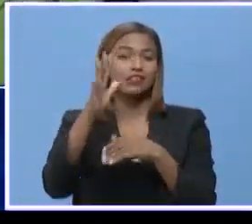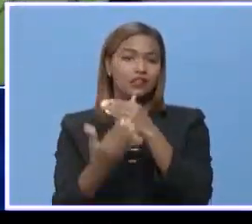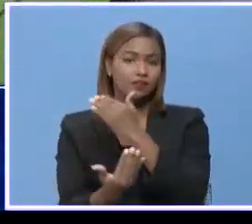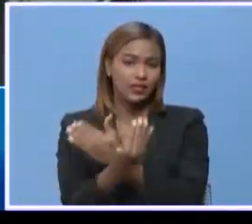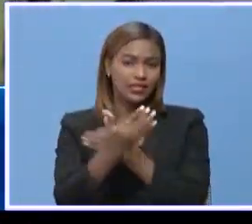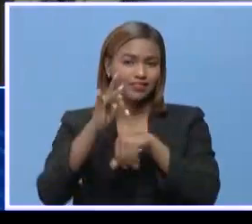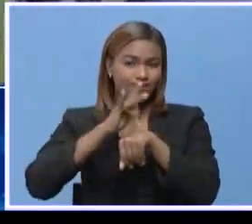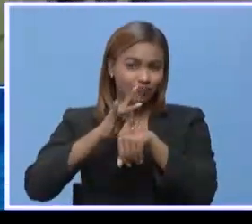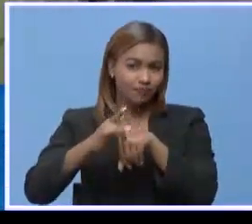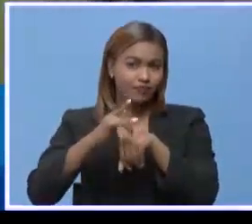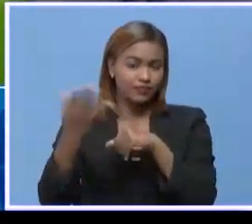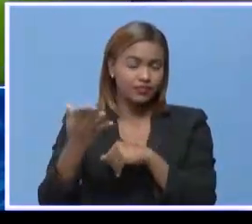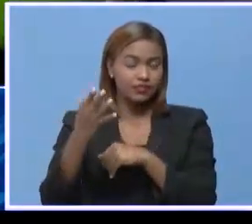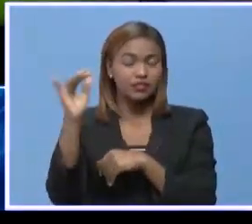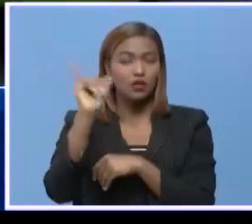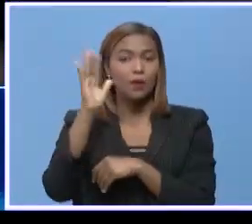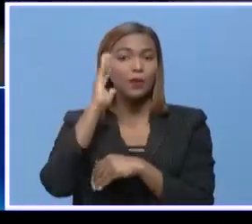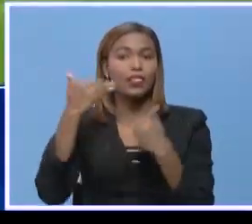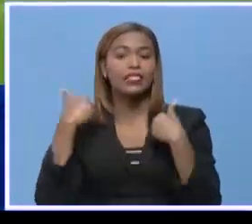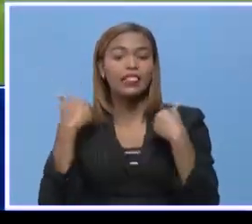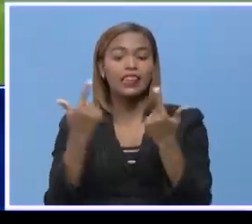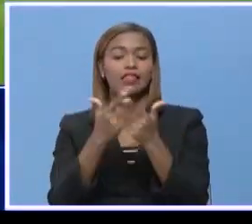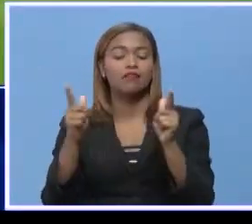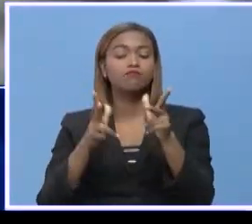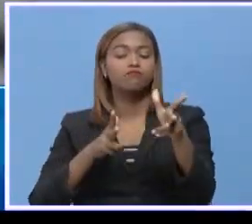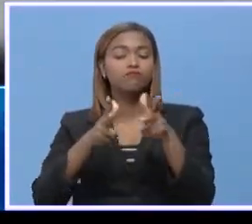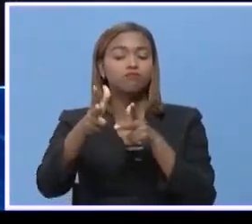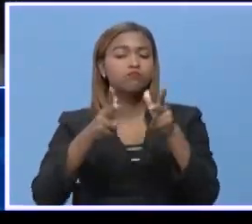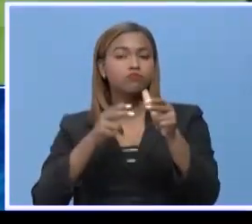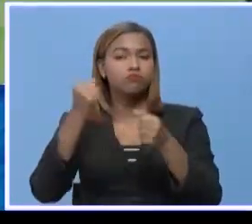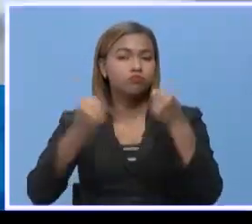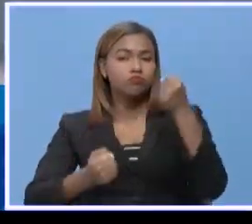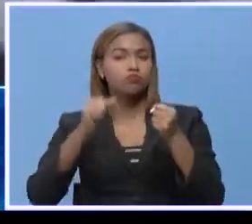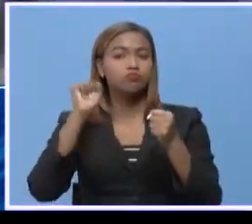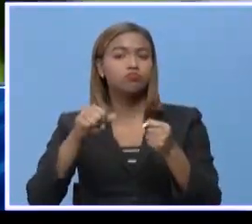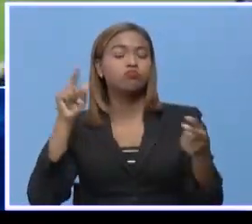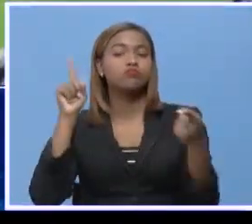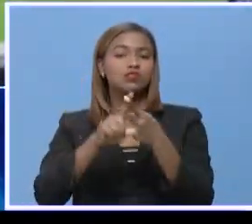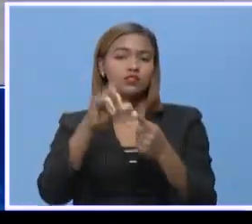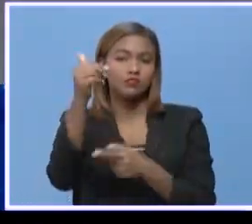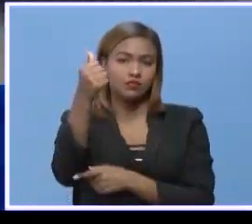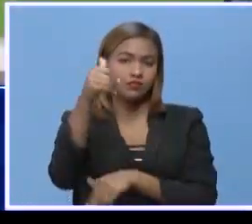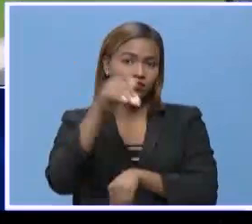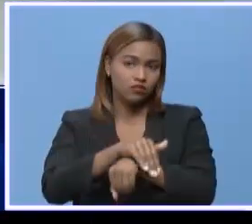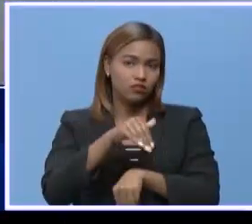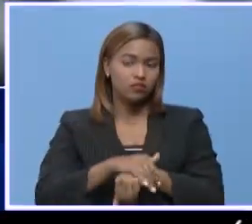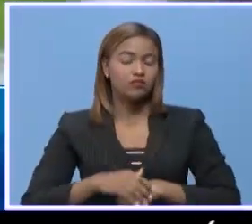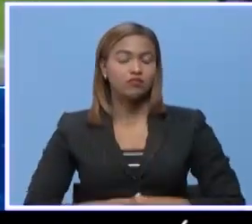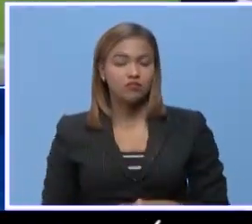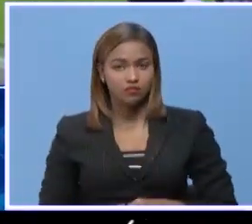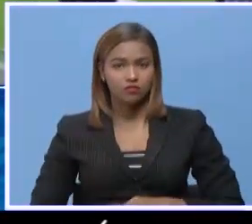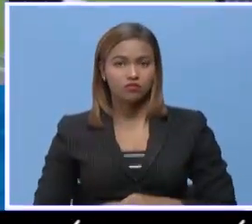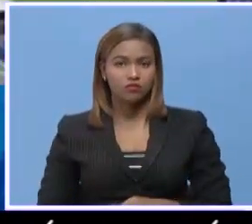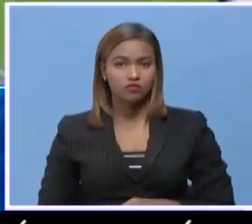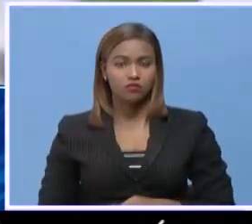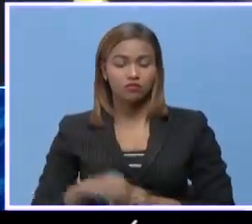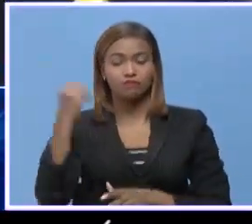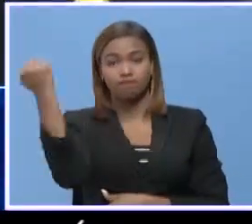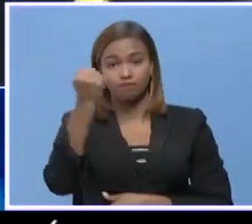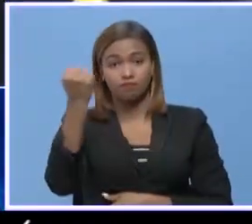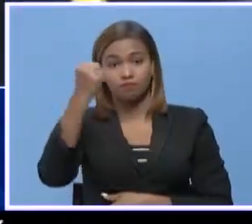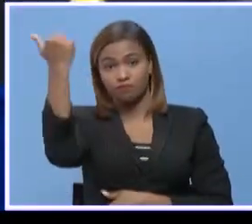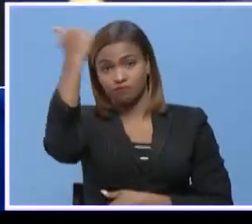la madrugada. Se tendrá una gracia de libre tránsito hasta las 10 de la noche. Los sábados